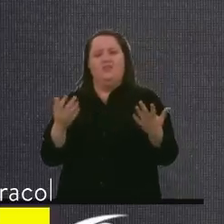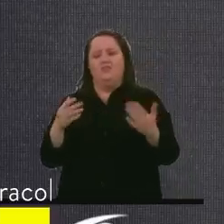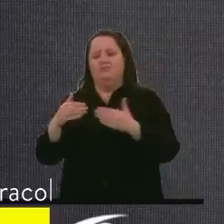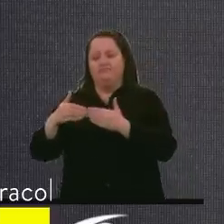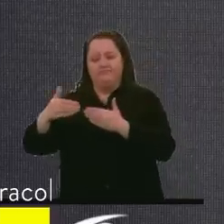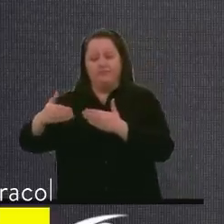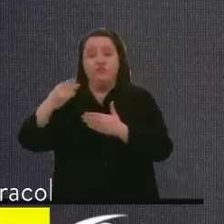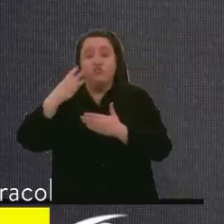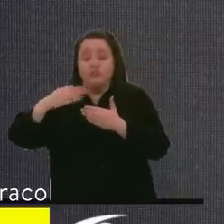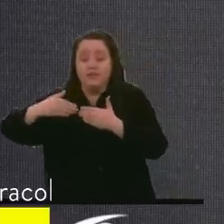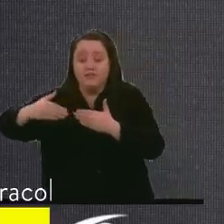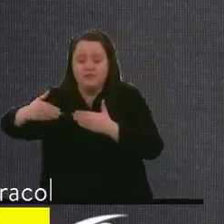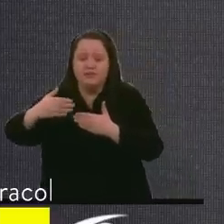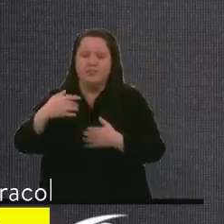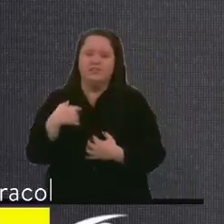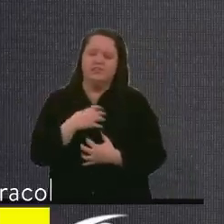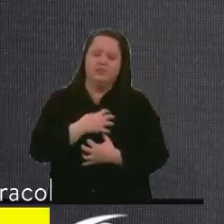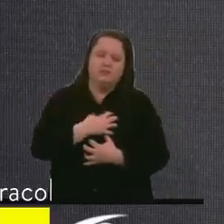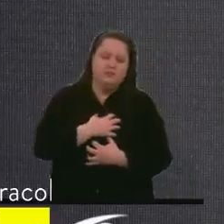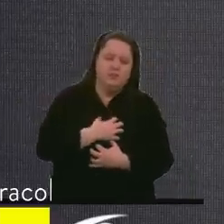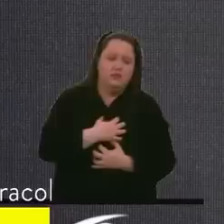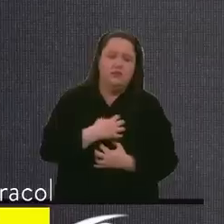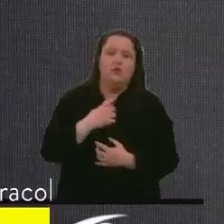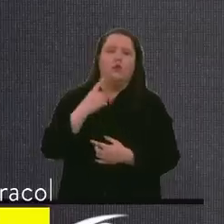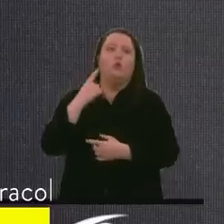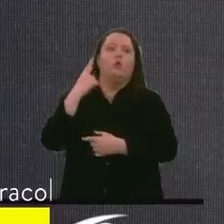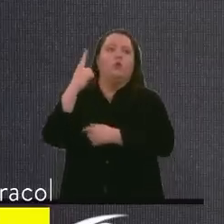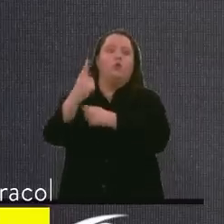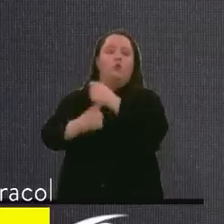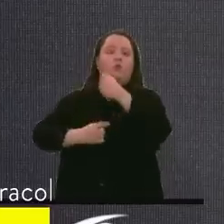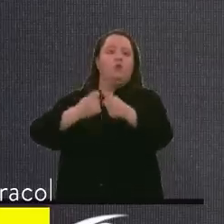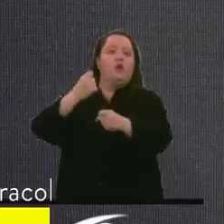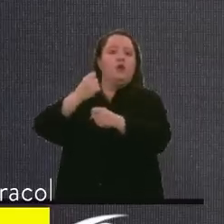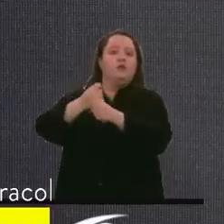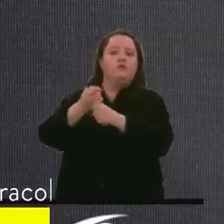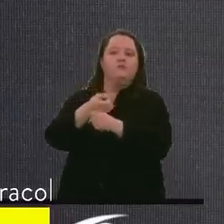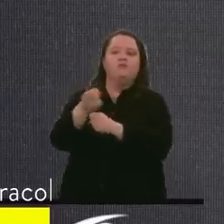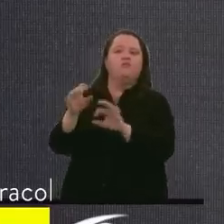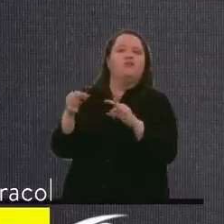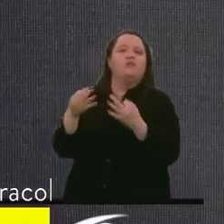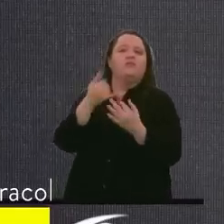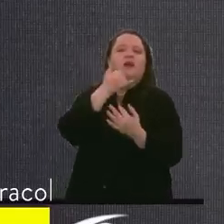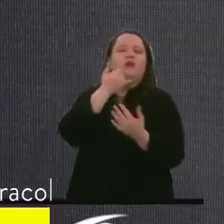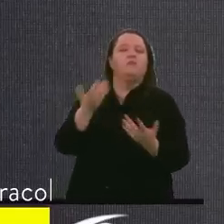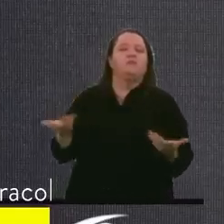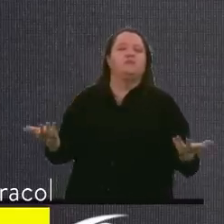llorarán. Y dentro de un año no sabemos qué pasa con las familias,